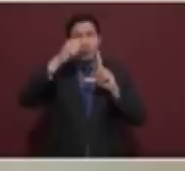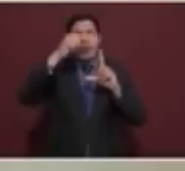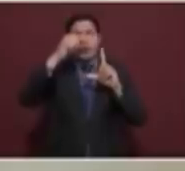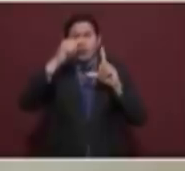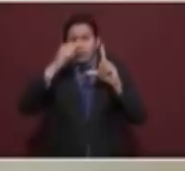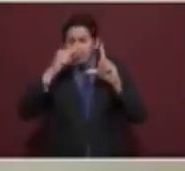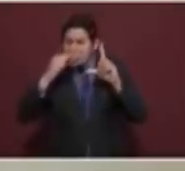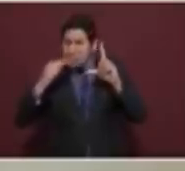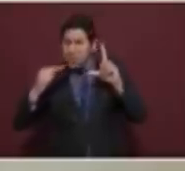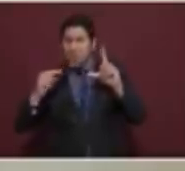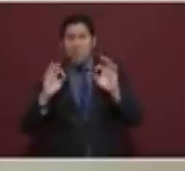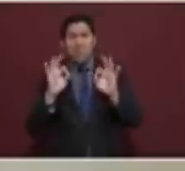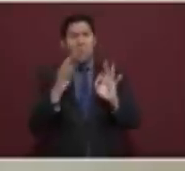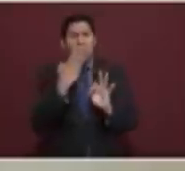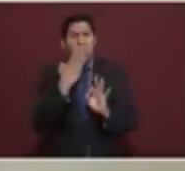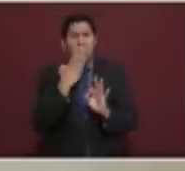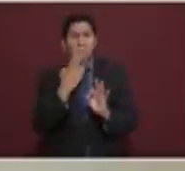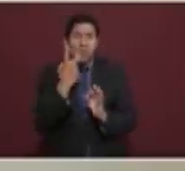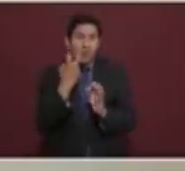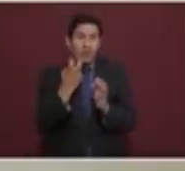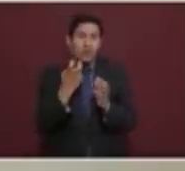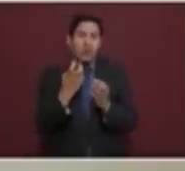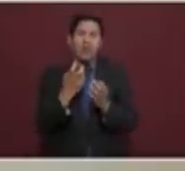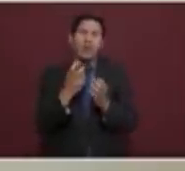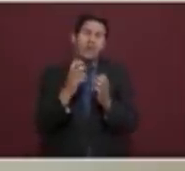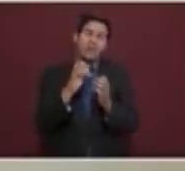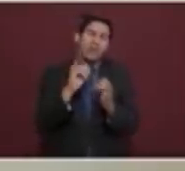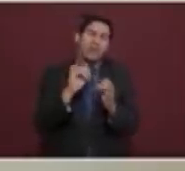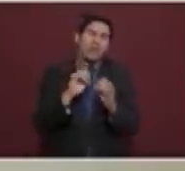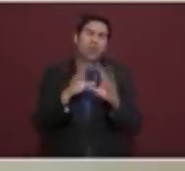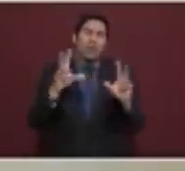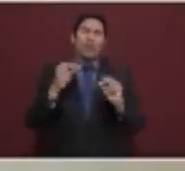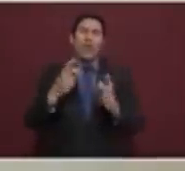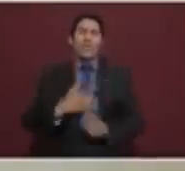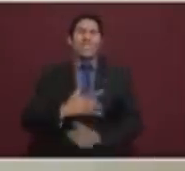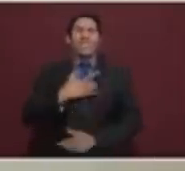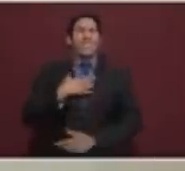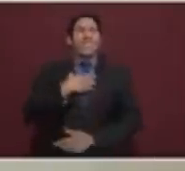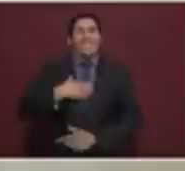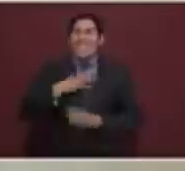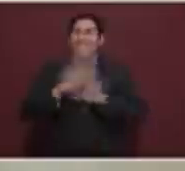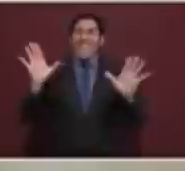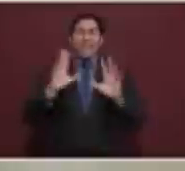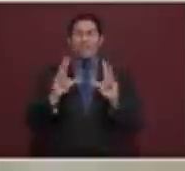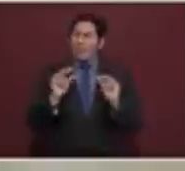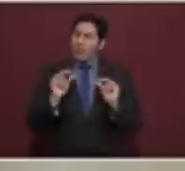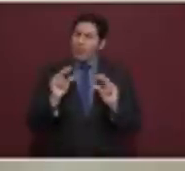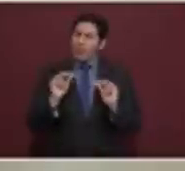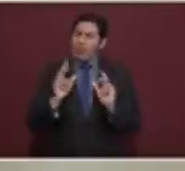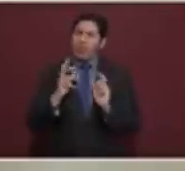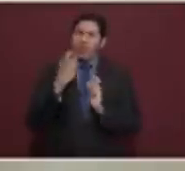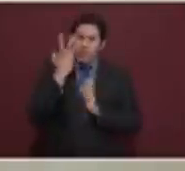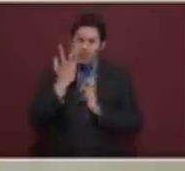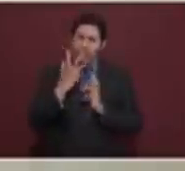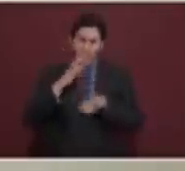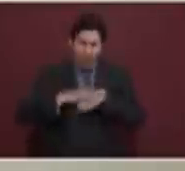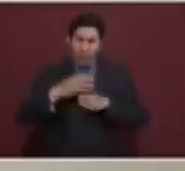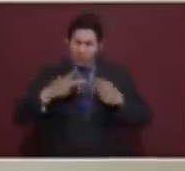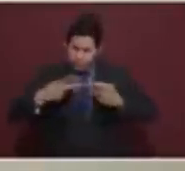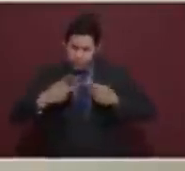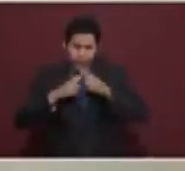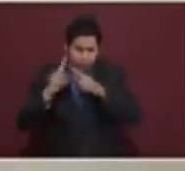por supuesto que no vamos a sentirnos satisfechos de los resultados en materia de seguridad